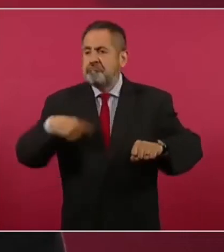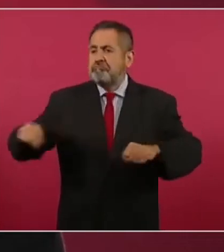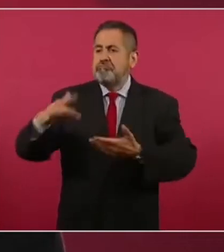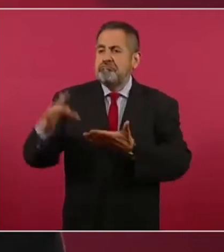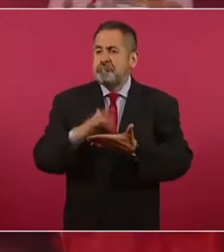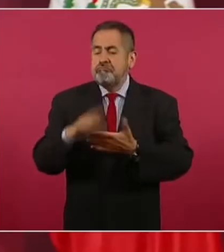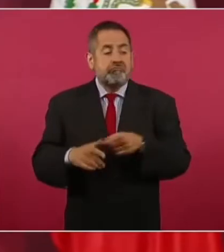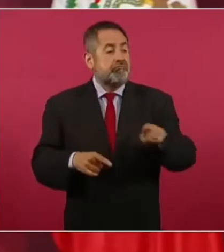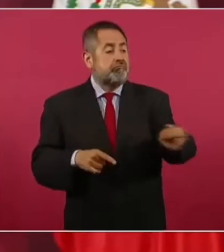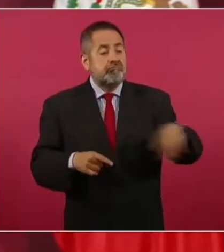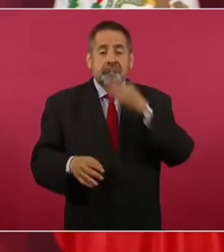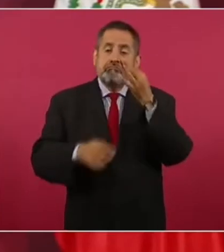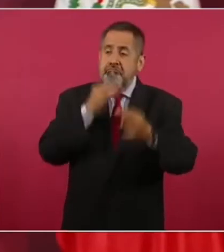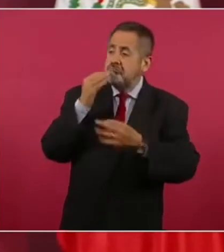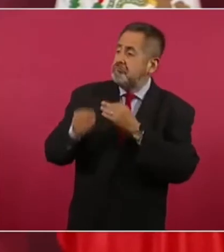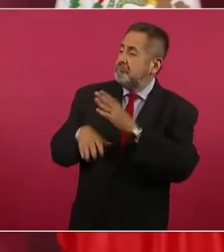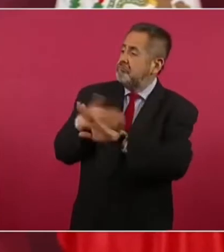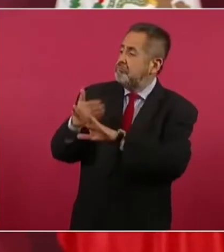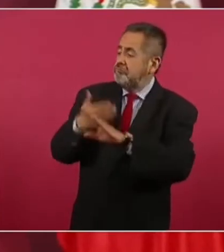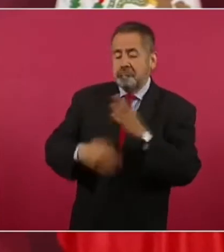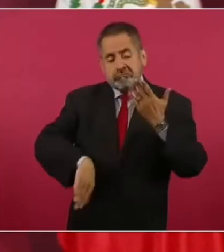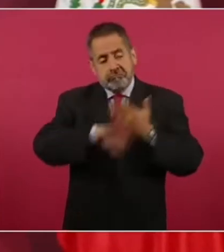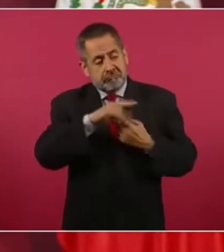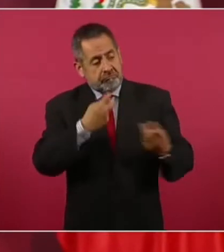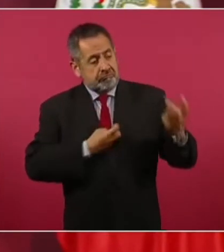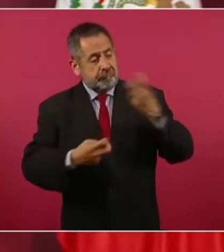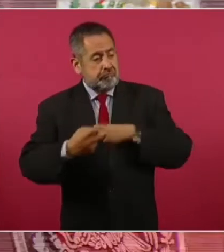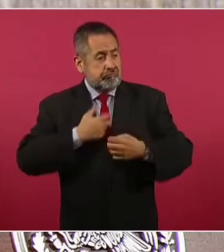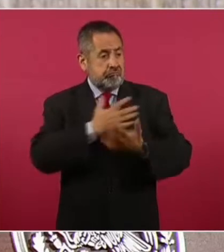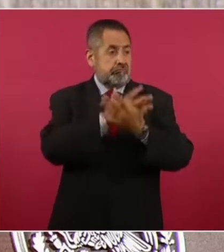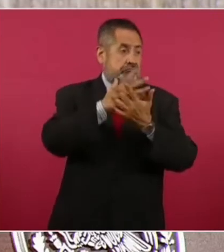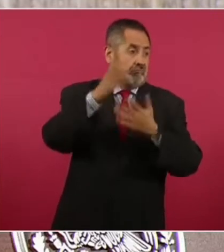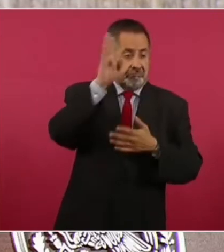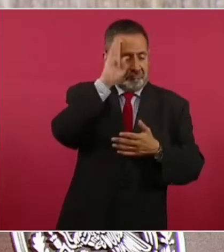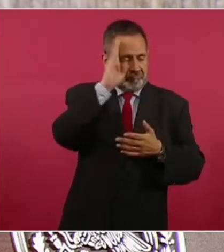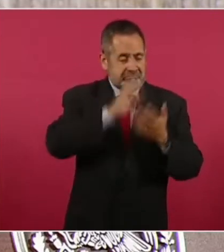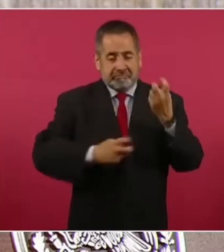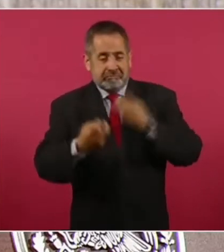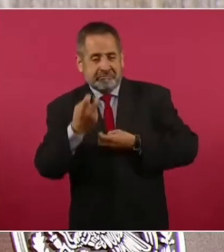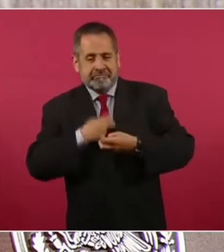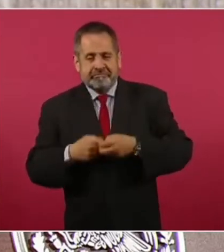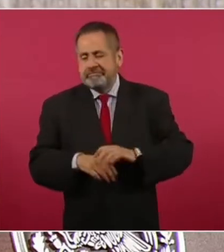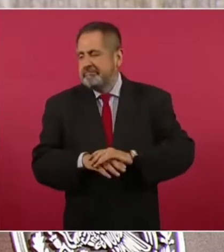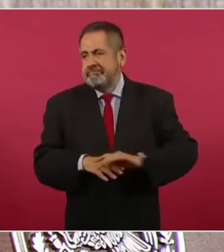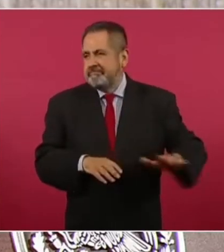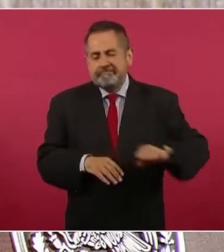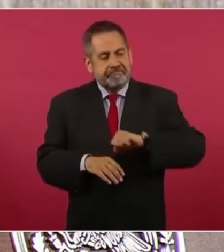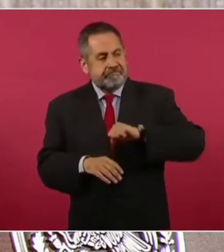con las campañas de calumnia, de mentira, el sensacionalismo, ya no.